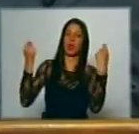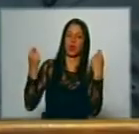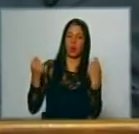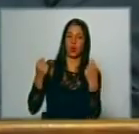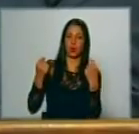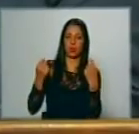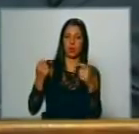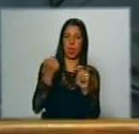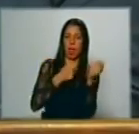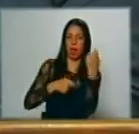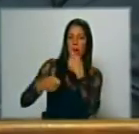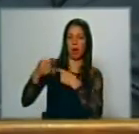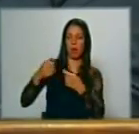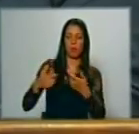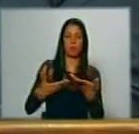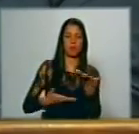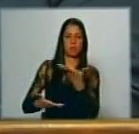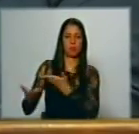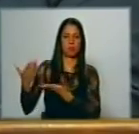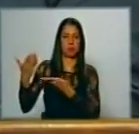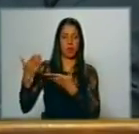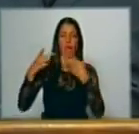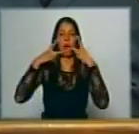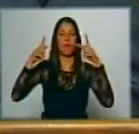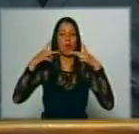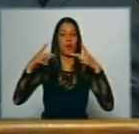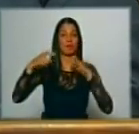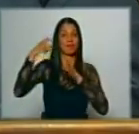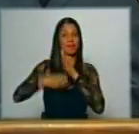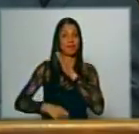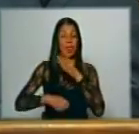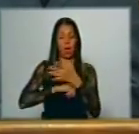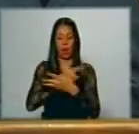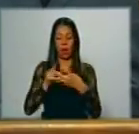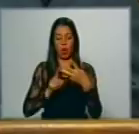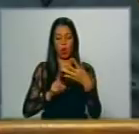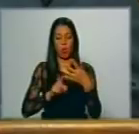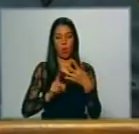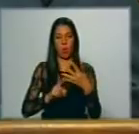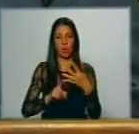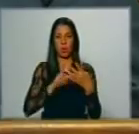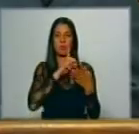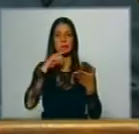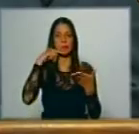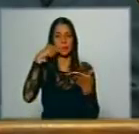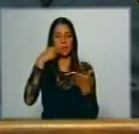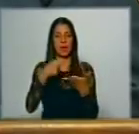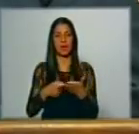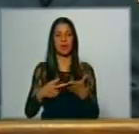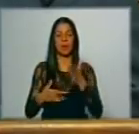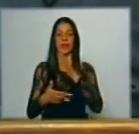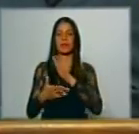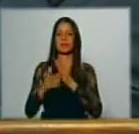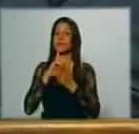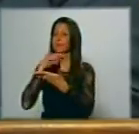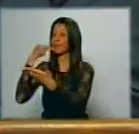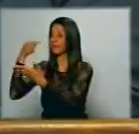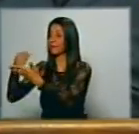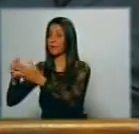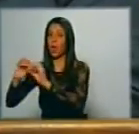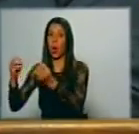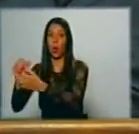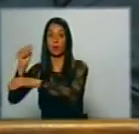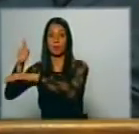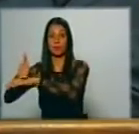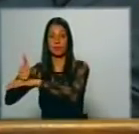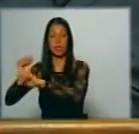carácter comercial en sus publicaciones. 4. Inscribirse ante la Superintendencia Nacional